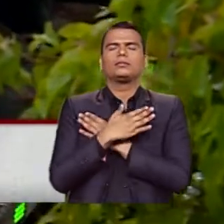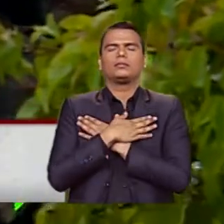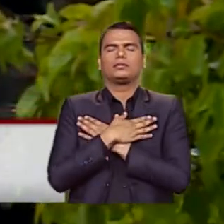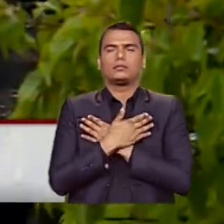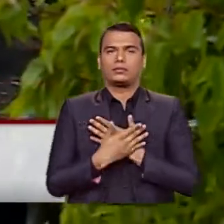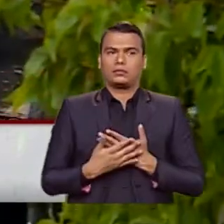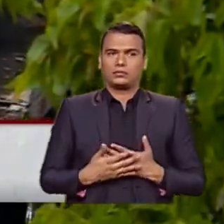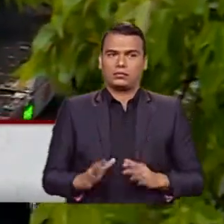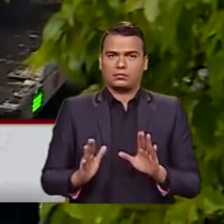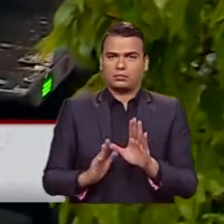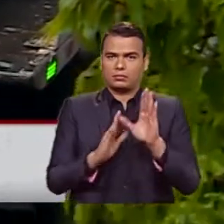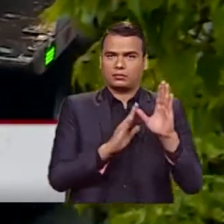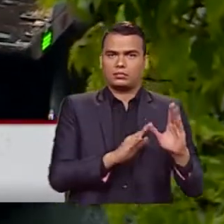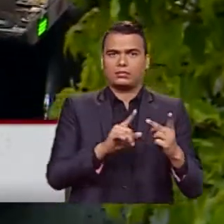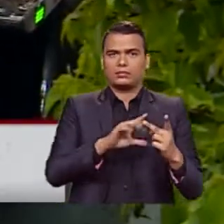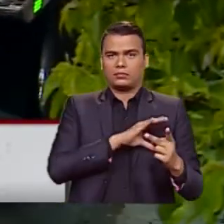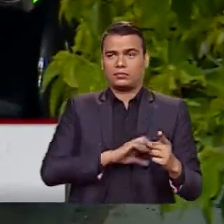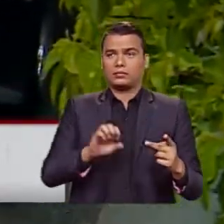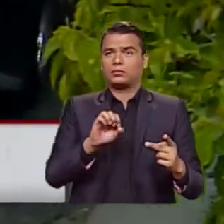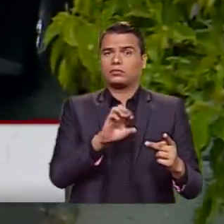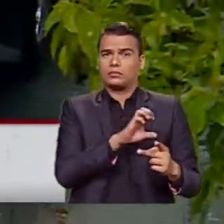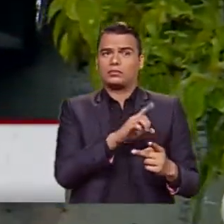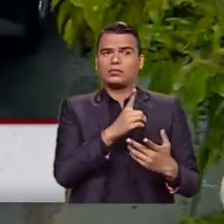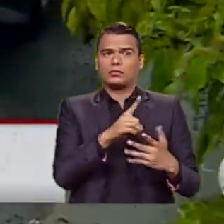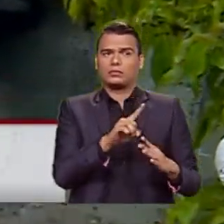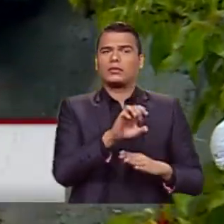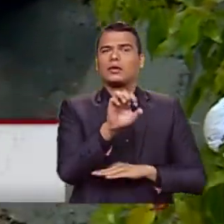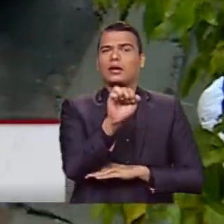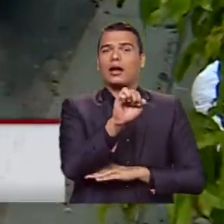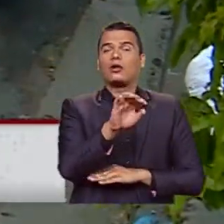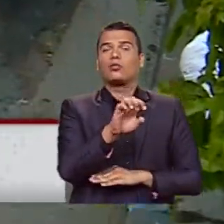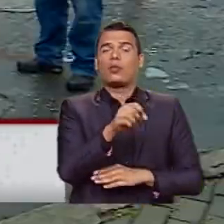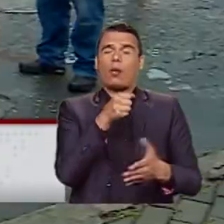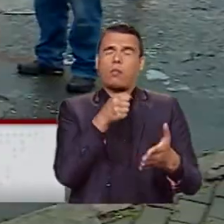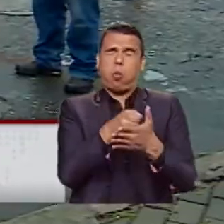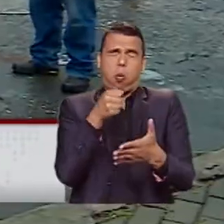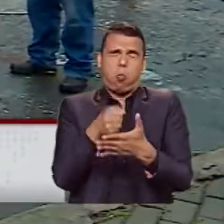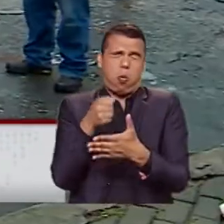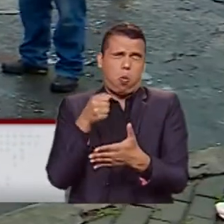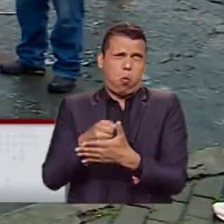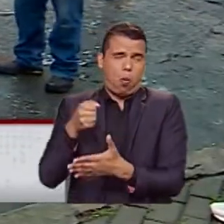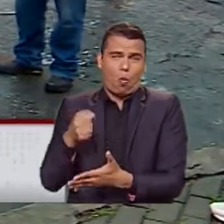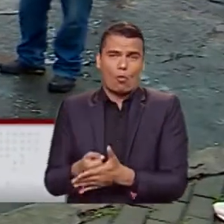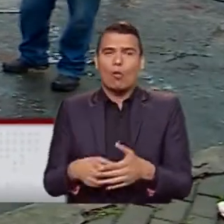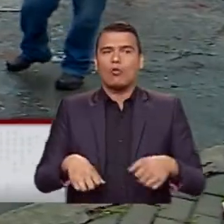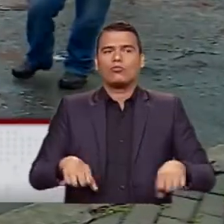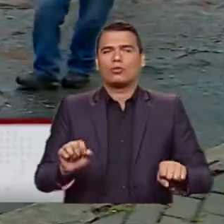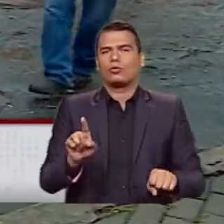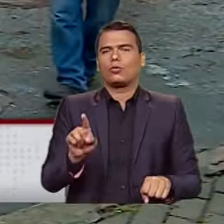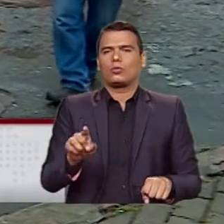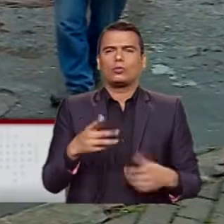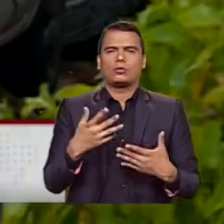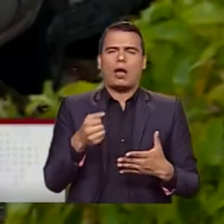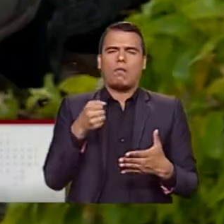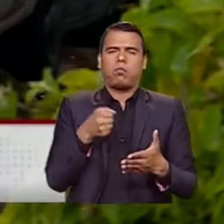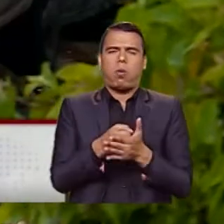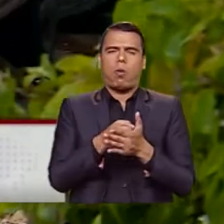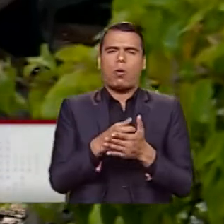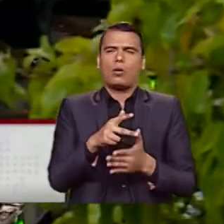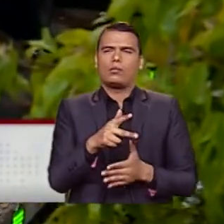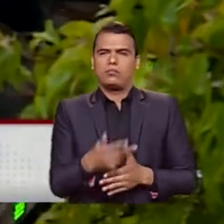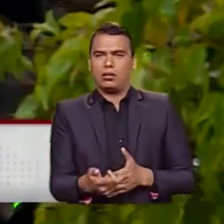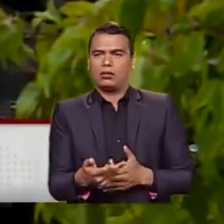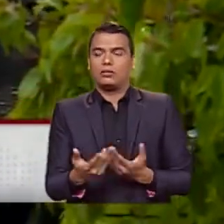parte en el oeste de la ciudad también se presentó la colisión de nueve vehículos y una motocicleta movilidad cali continúa adelantando las